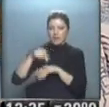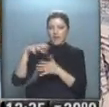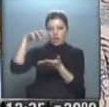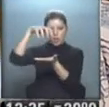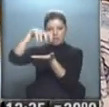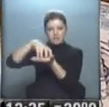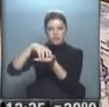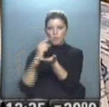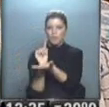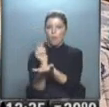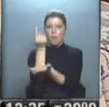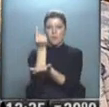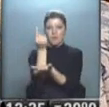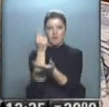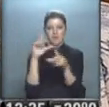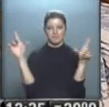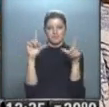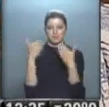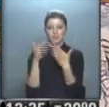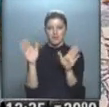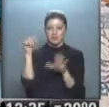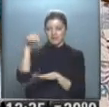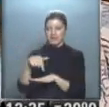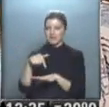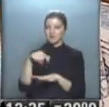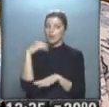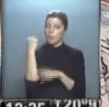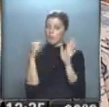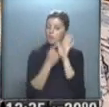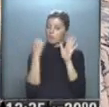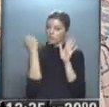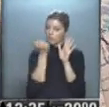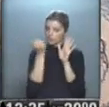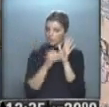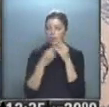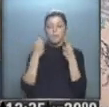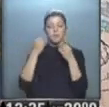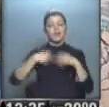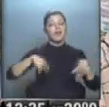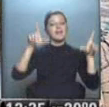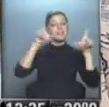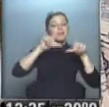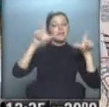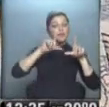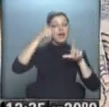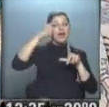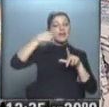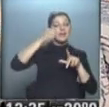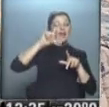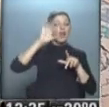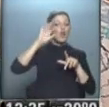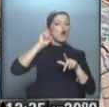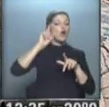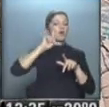de televisión abierta que existe. Y acá hay un tema que no es menor. Por la televisión analógica, y para que lleguemos a la digital en forma